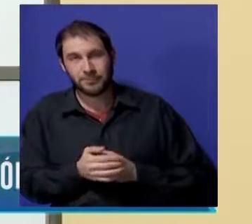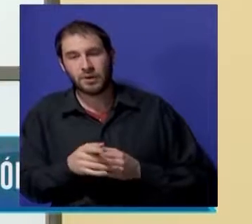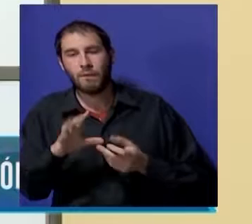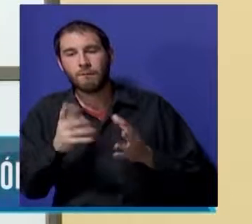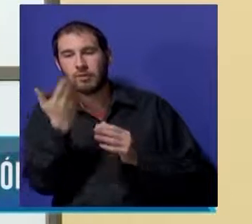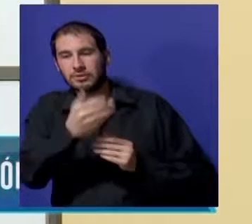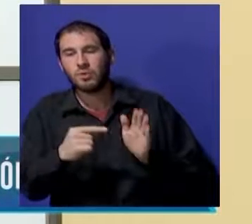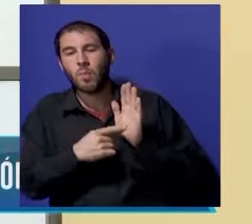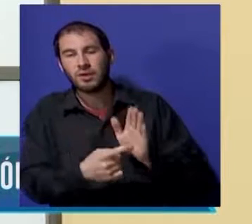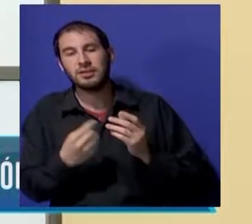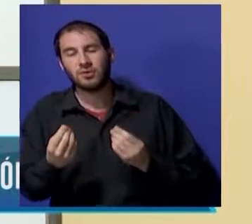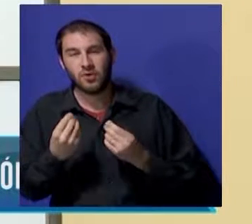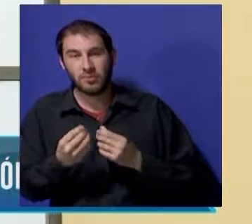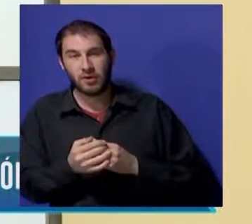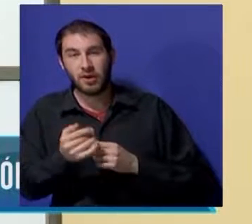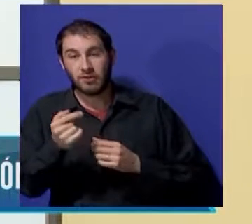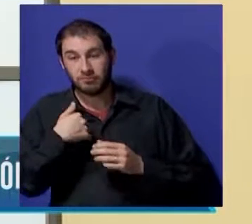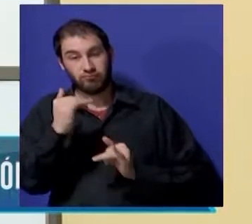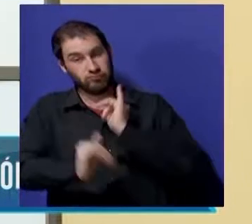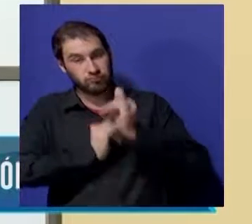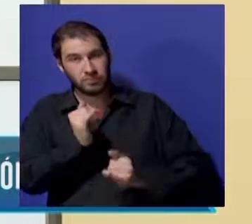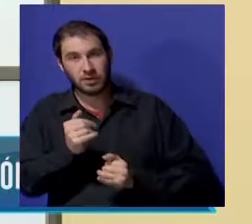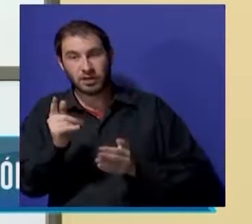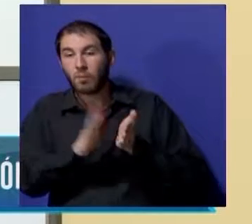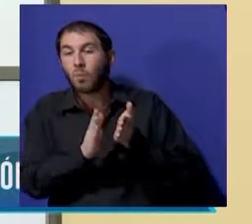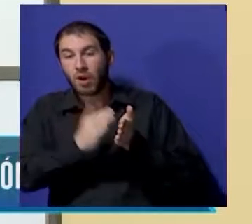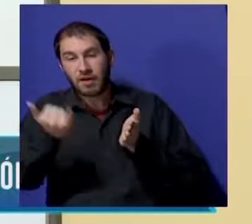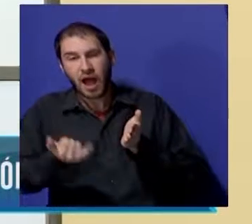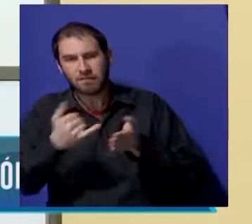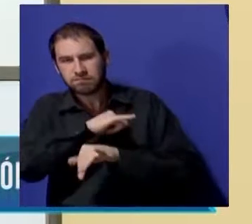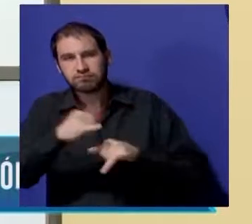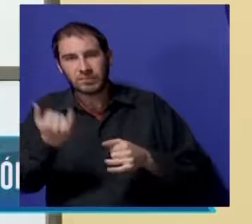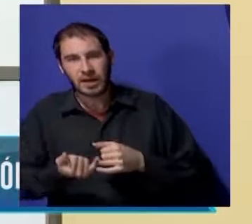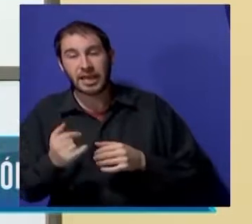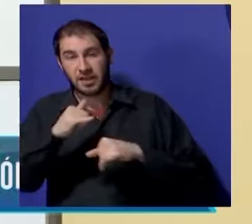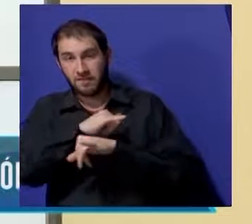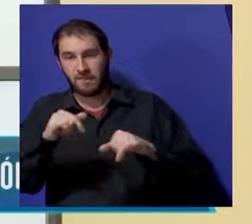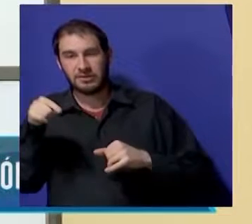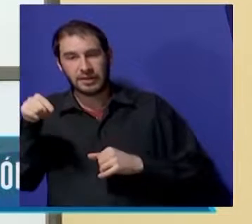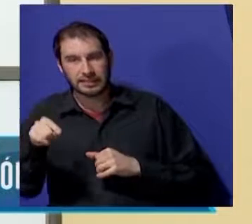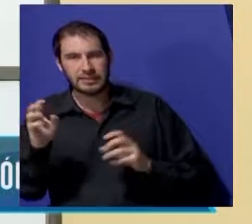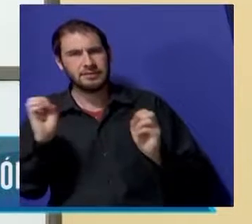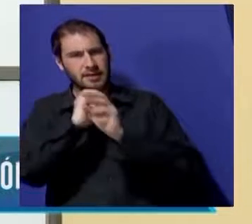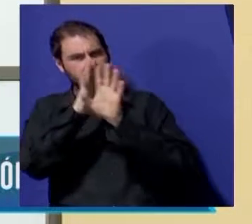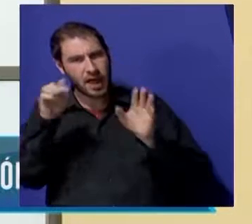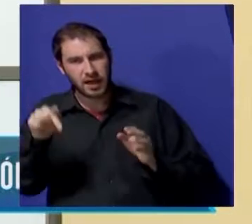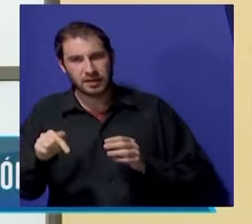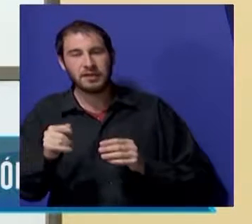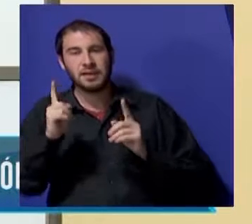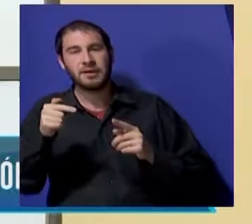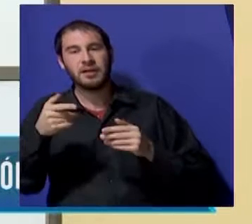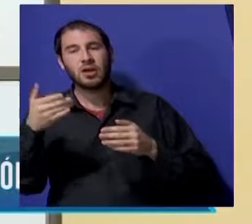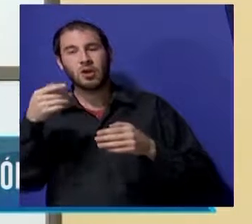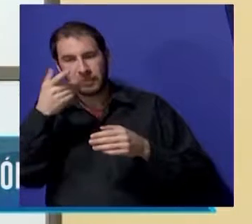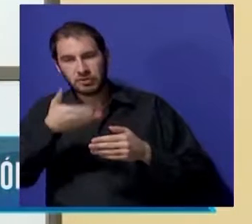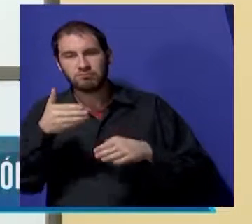mostrás a la gente que lo que vos estás diciendo está sustentado en información y esa información es transparente y de acceso